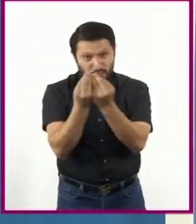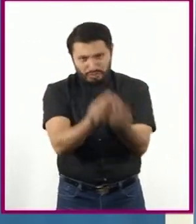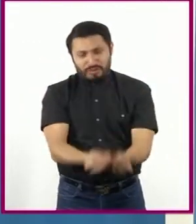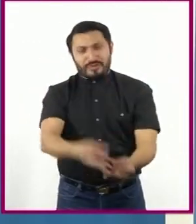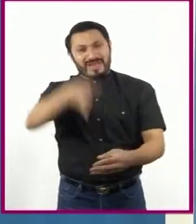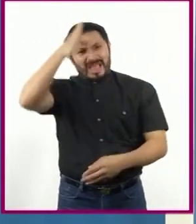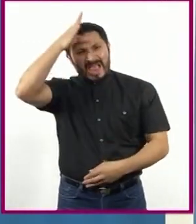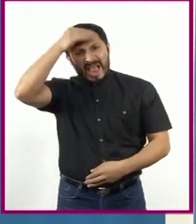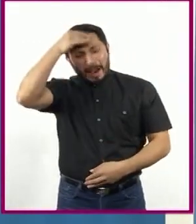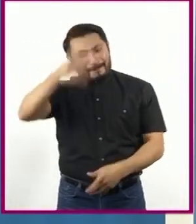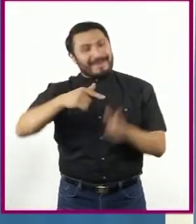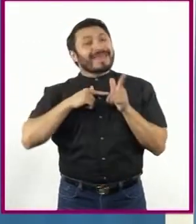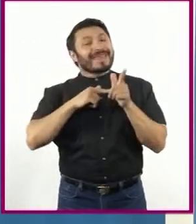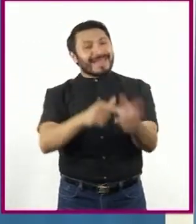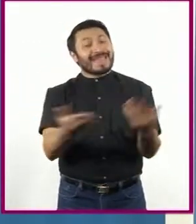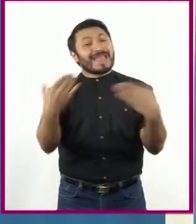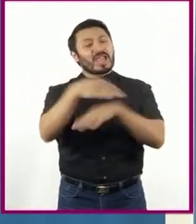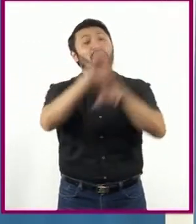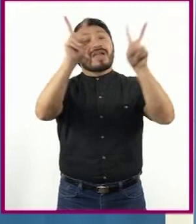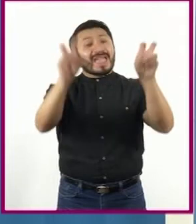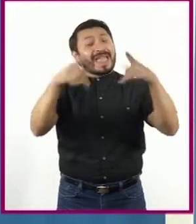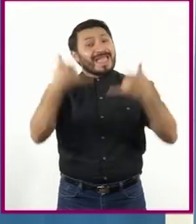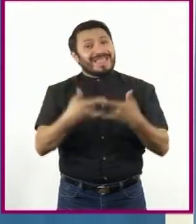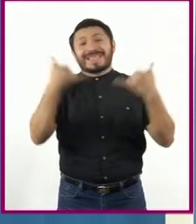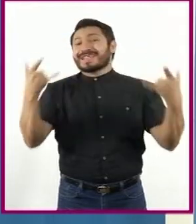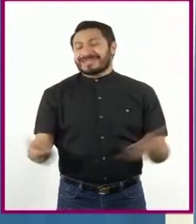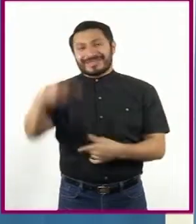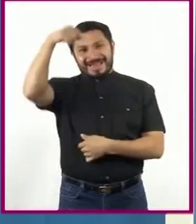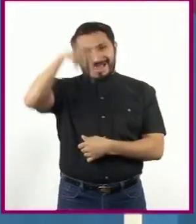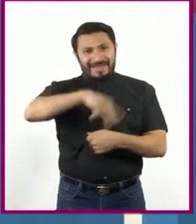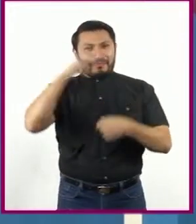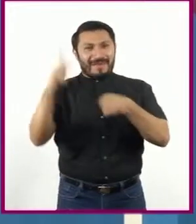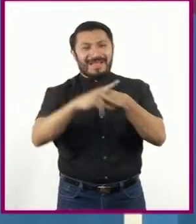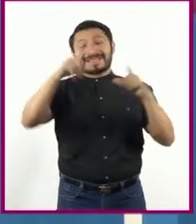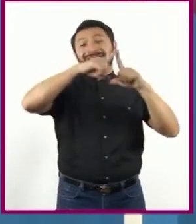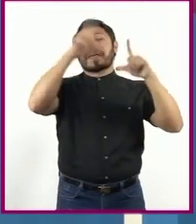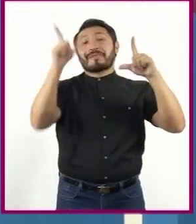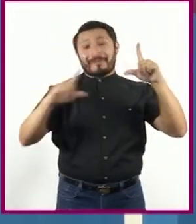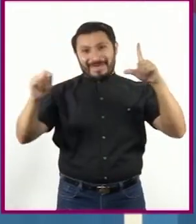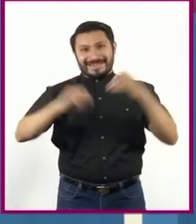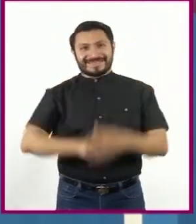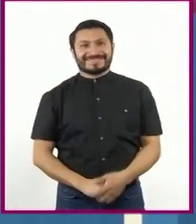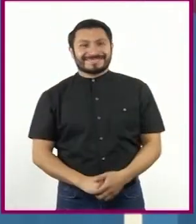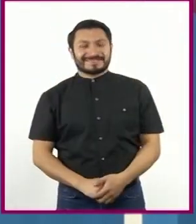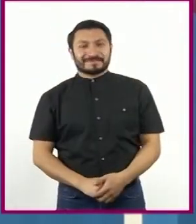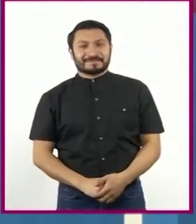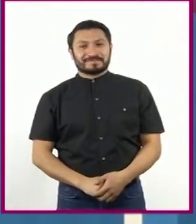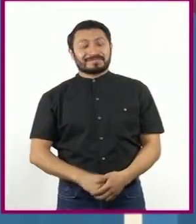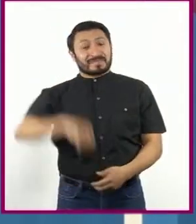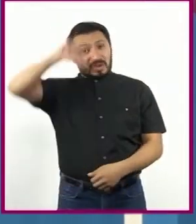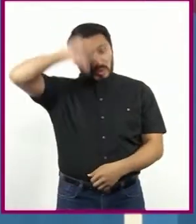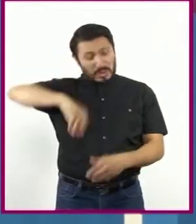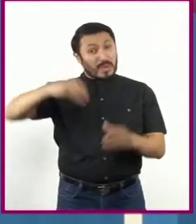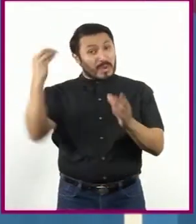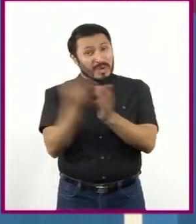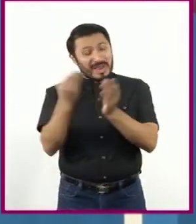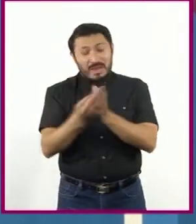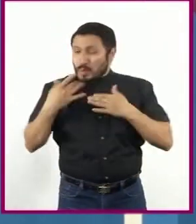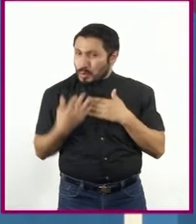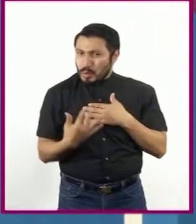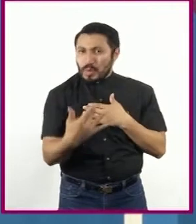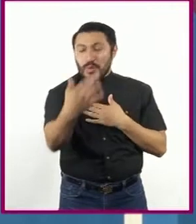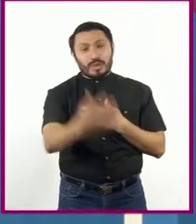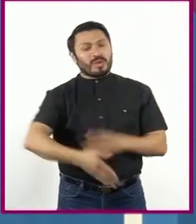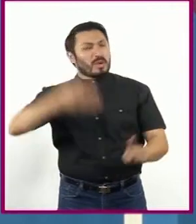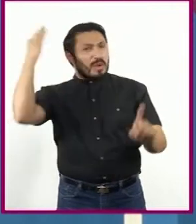nuevos conocimientos relacionados con la historia de nuestro país. A lo largo de esta sesión nos